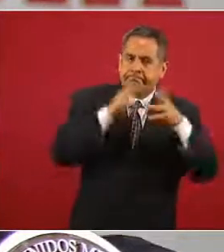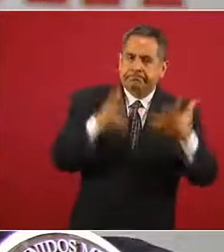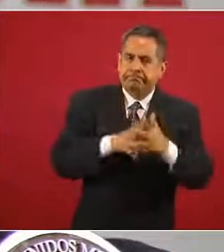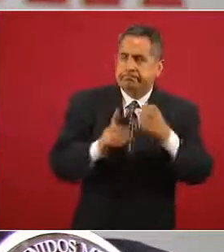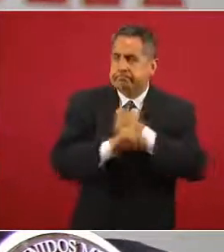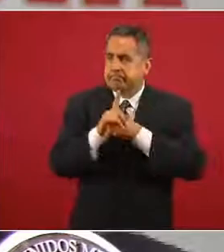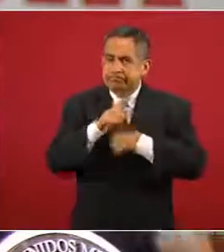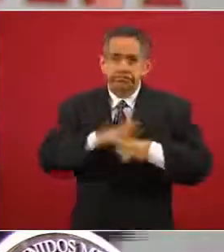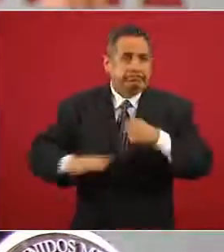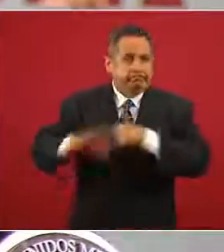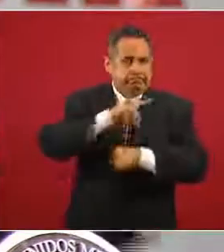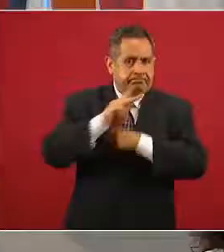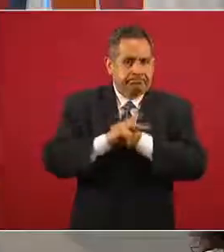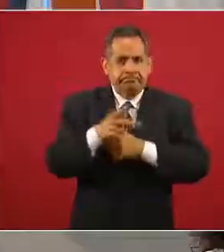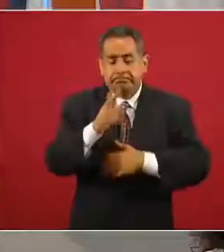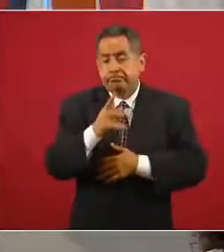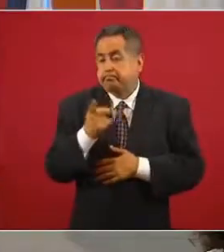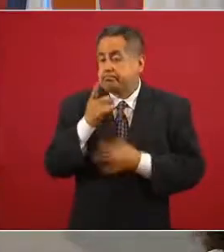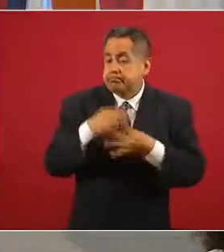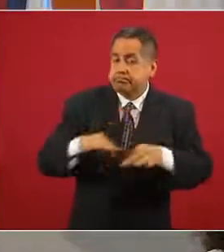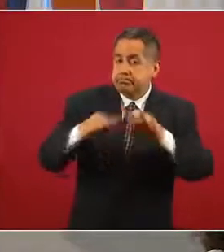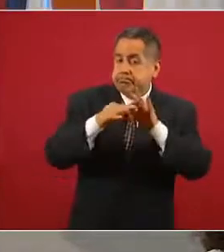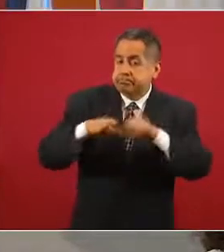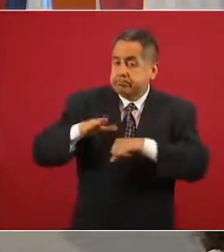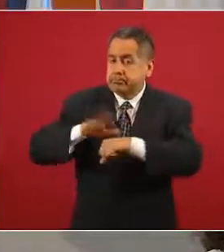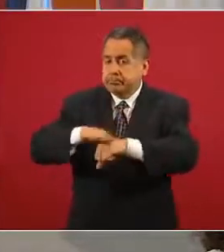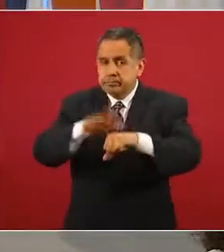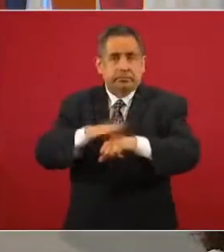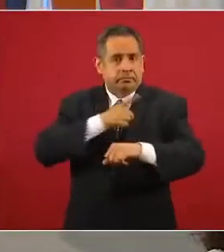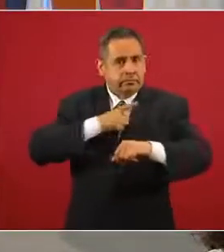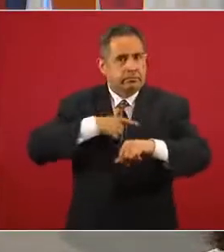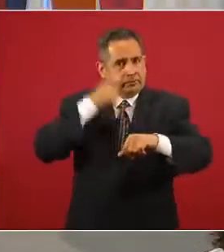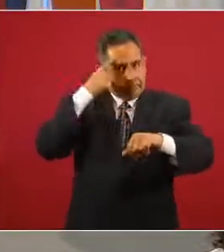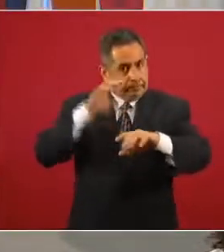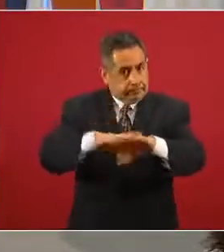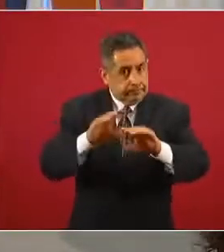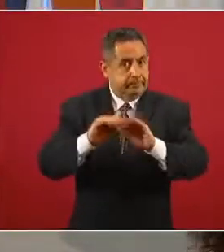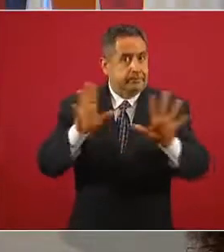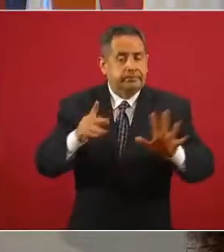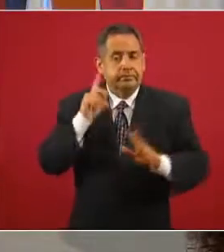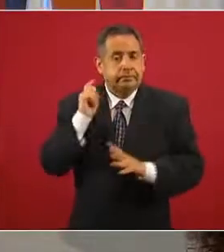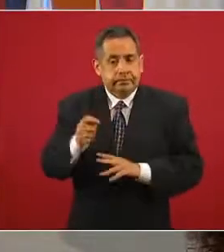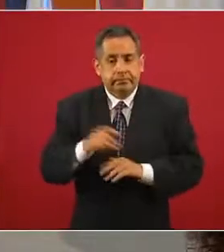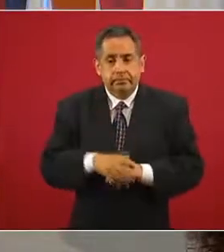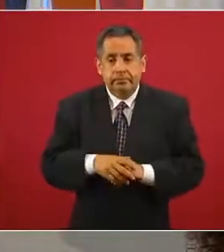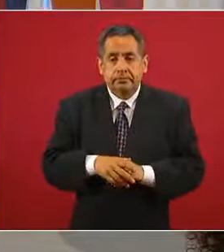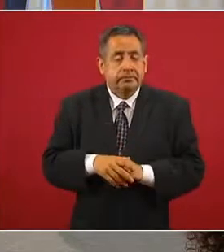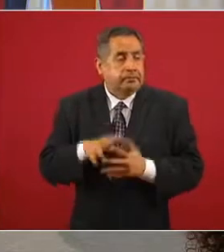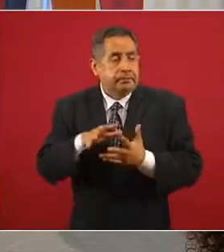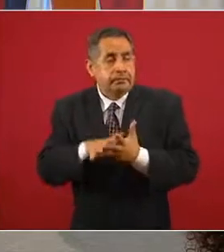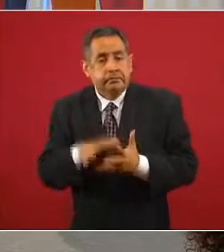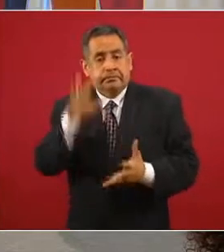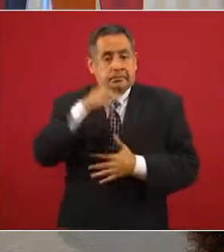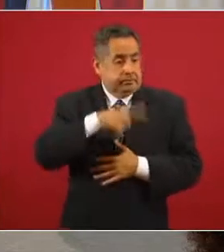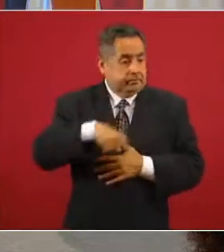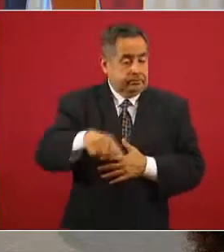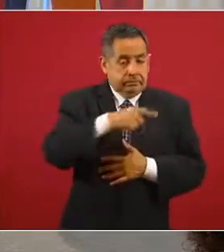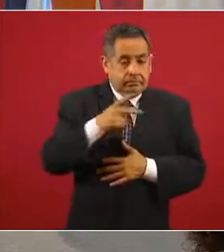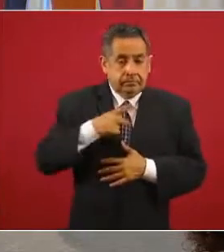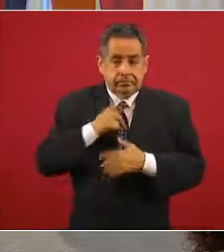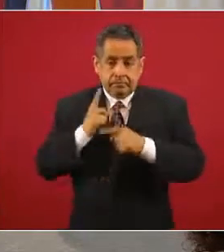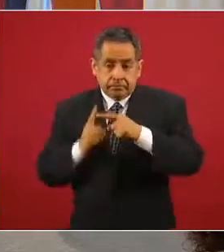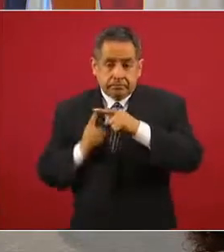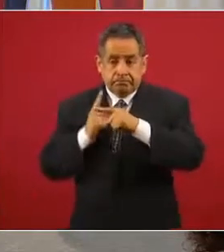en el país. Pero es muy importante que todas y todos tengan claro que la enorme mayoría de esos casos que se